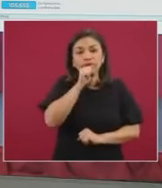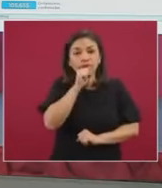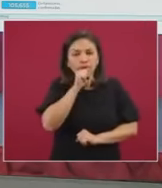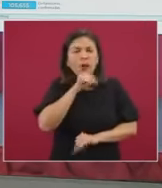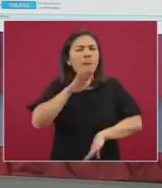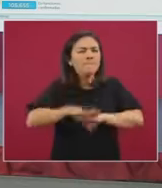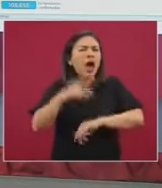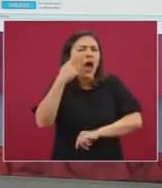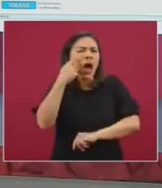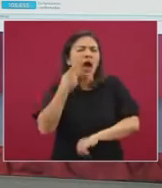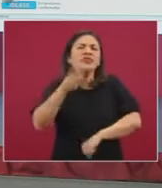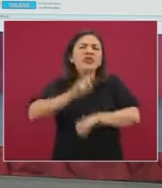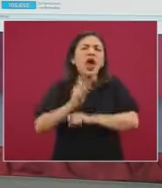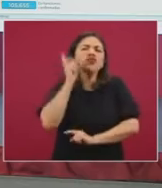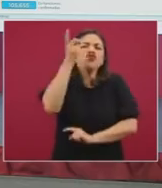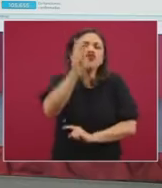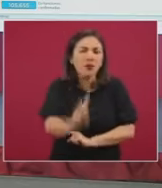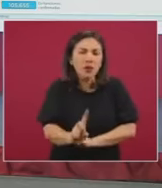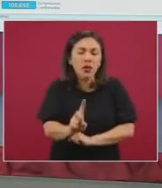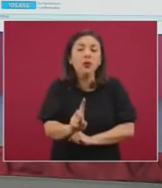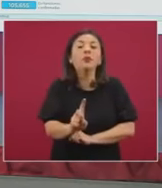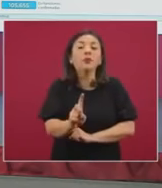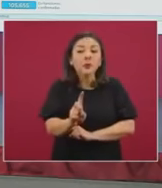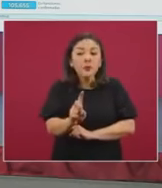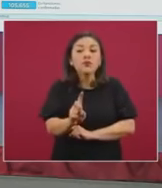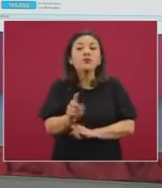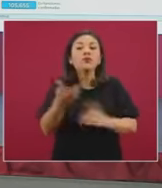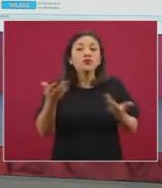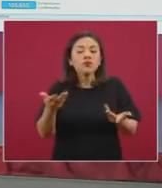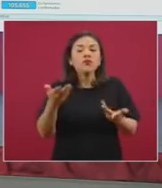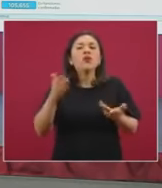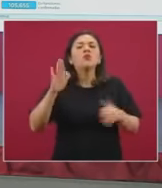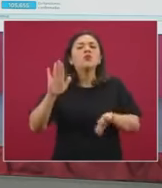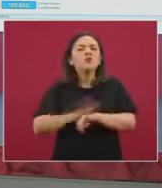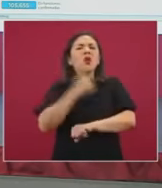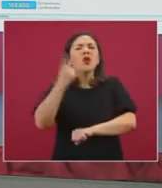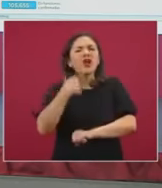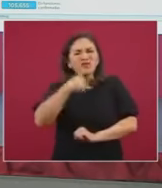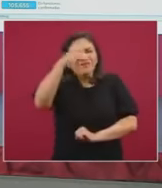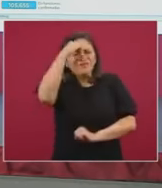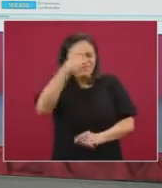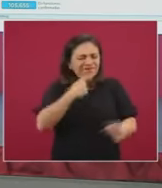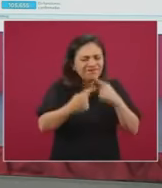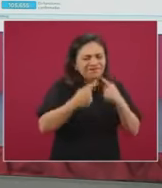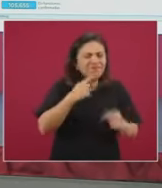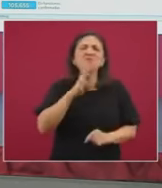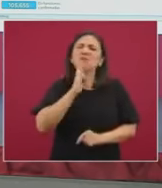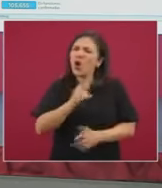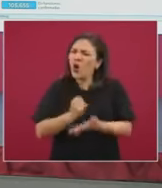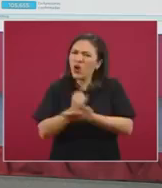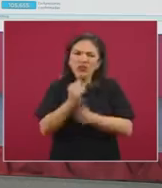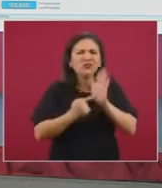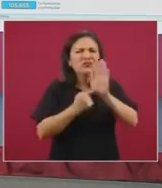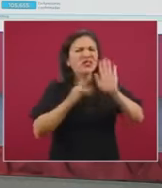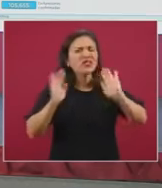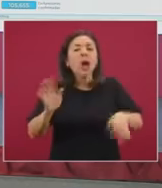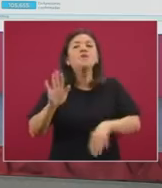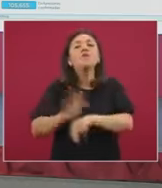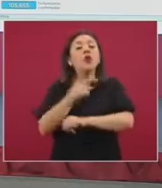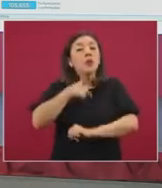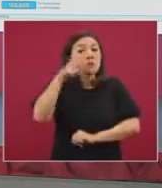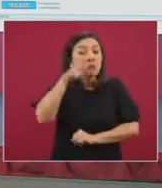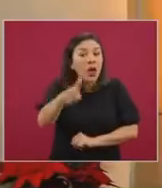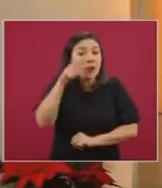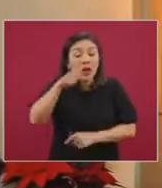Normalmente la presentábamos los domingos y el hecho que nos hizo tomar esa decisión de presentarla fue que encontramos